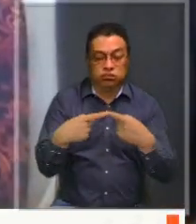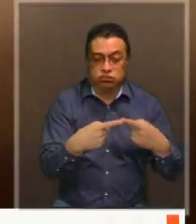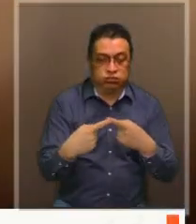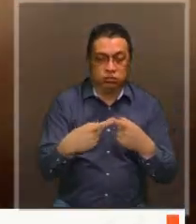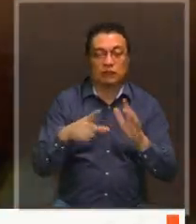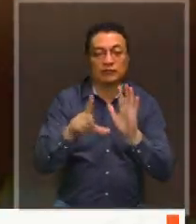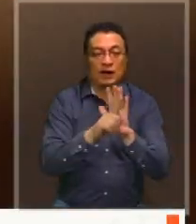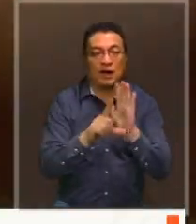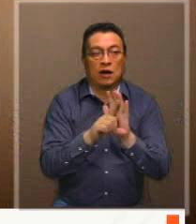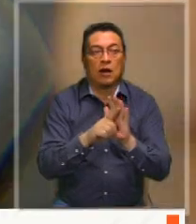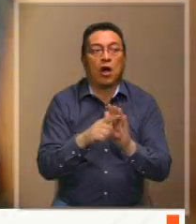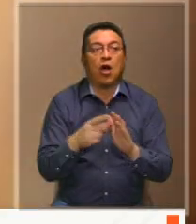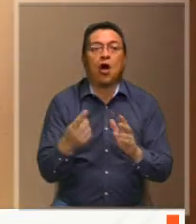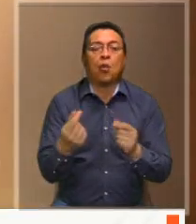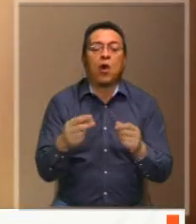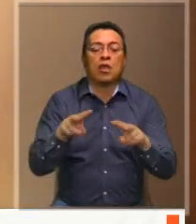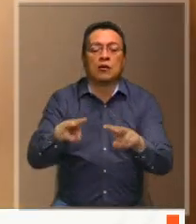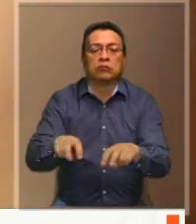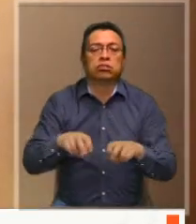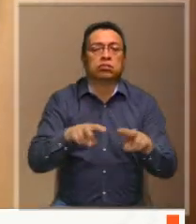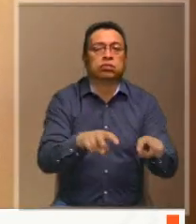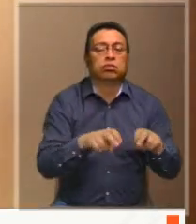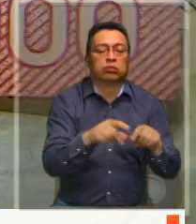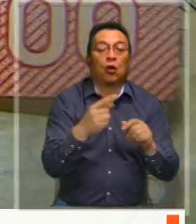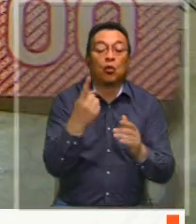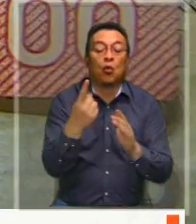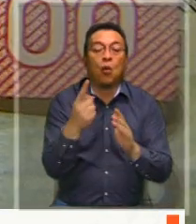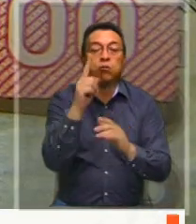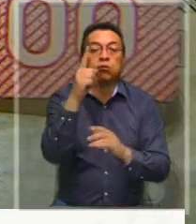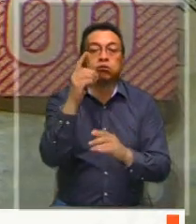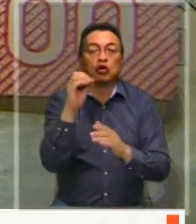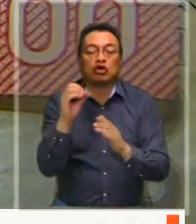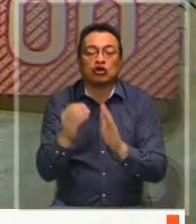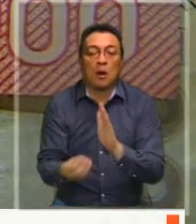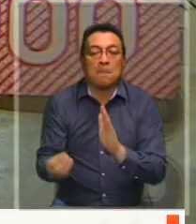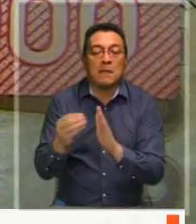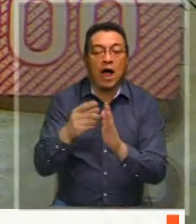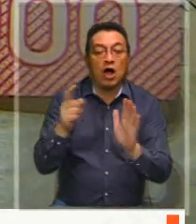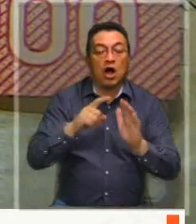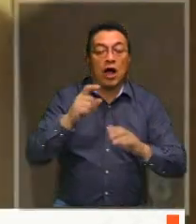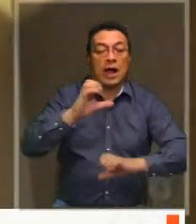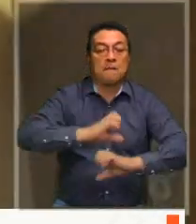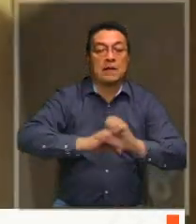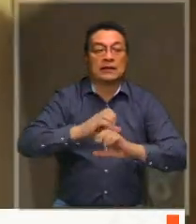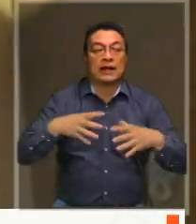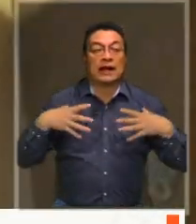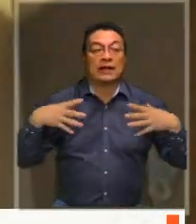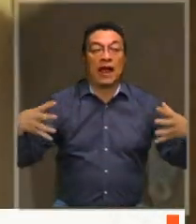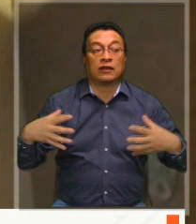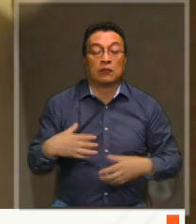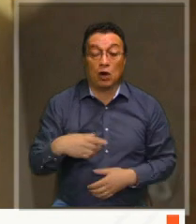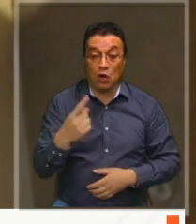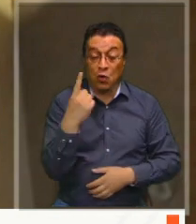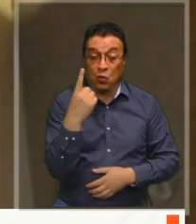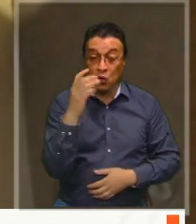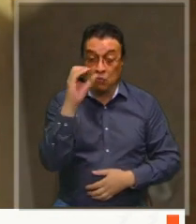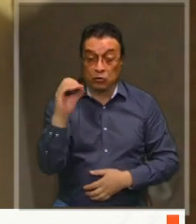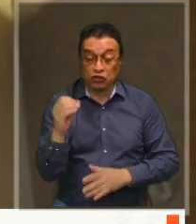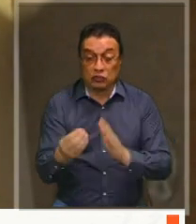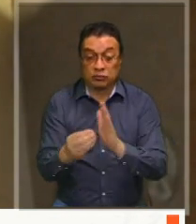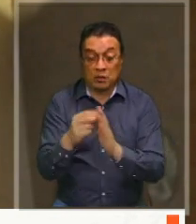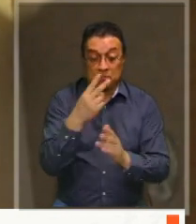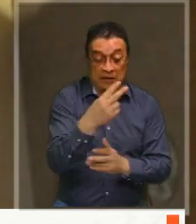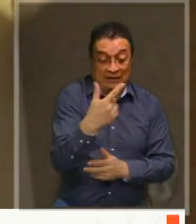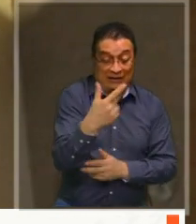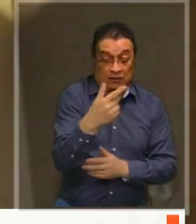Pero cuánto recaudaría la alternativa de subir un punto el impuesto a las grandes empresas probablemente un punto o sea subirla de 27